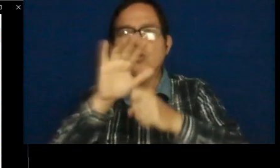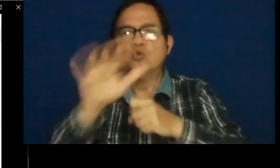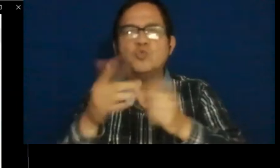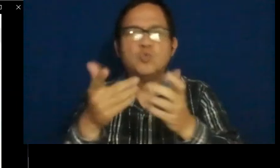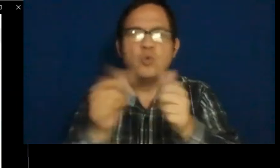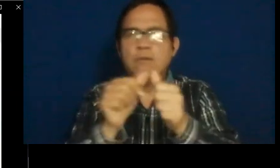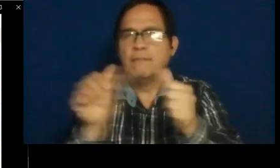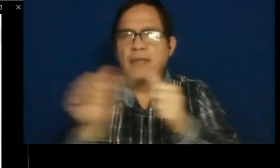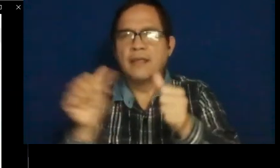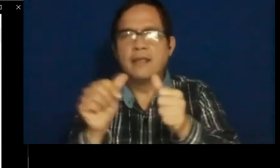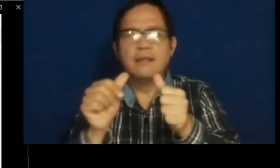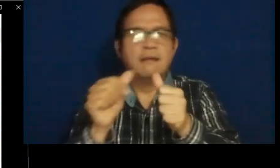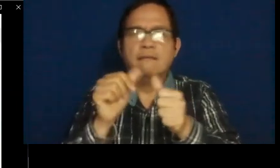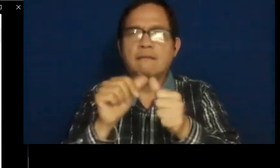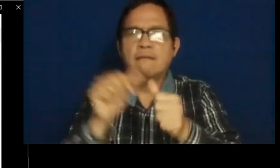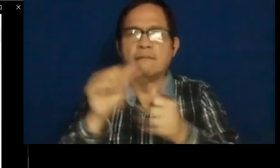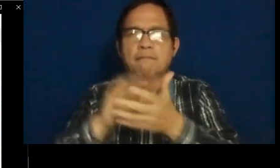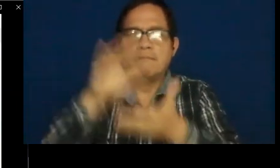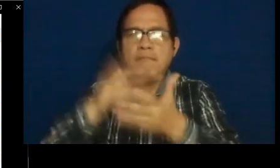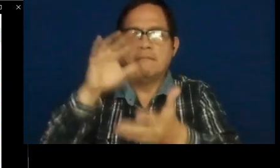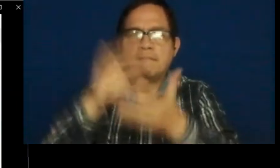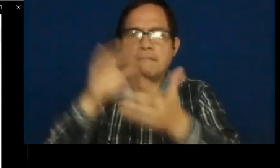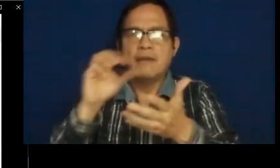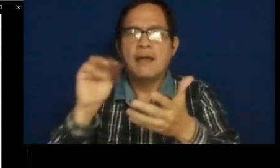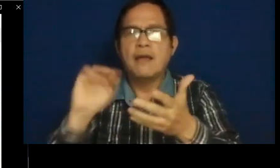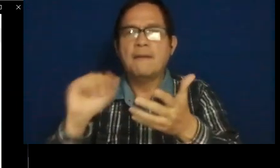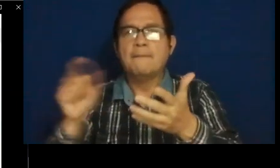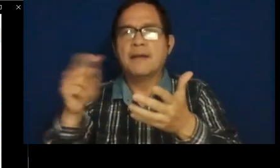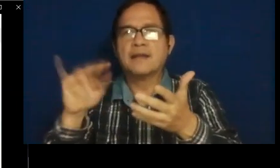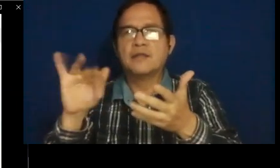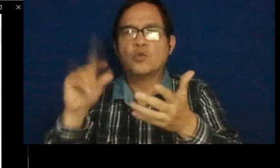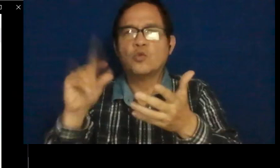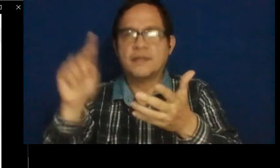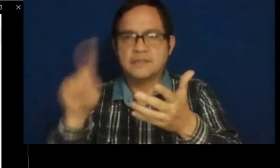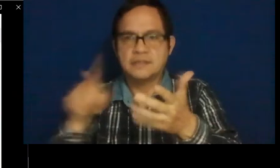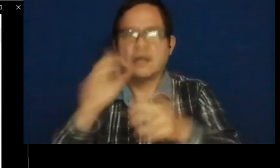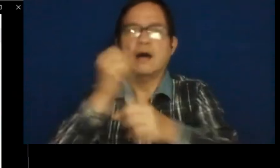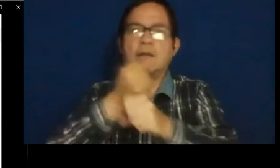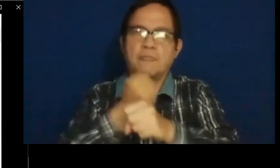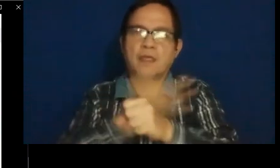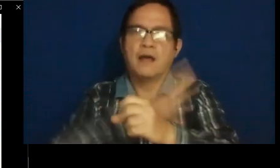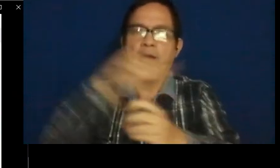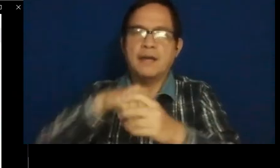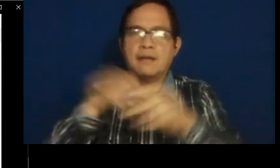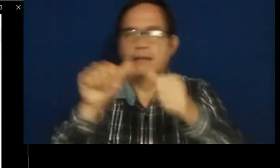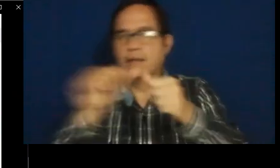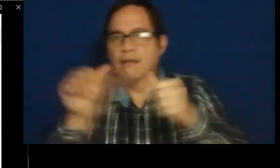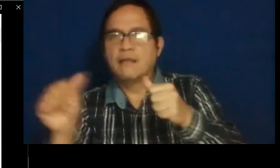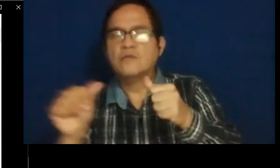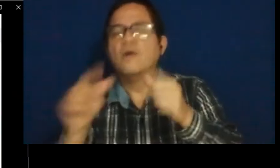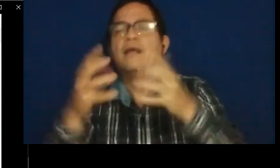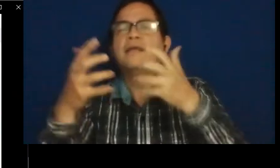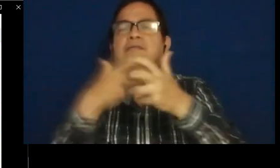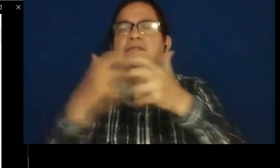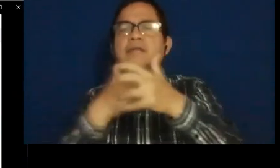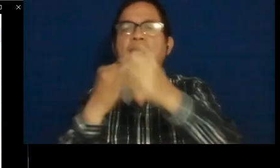magnitudes. Consideraciones como cuáles, que nosotros vamos a trabajar unidades de medición en el Sistema Internacional de Medidas. Entonces, mucho ojo